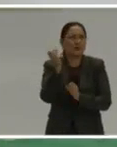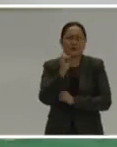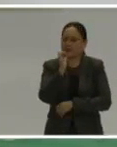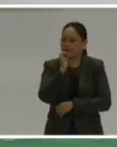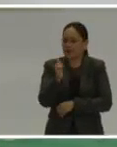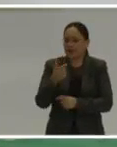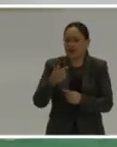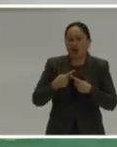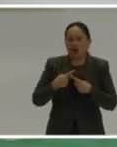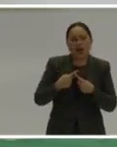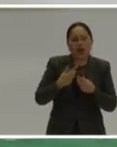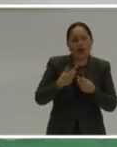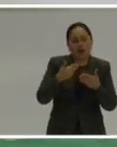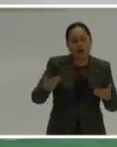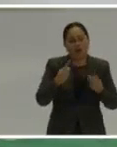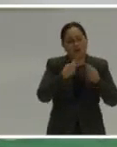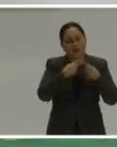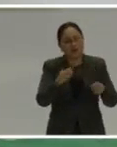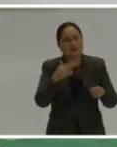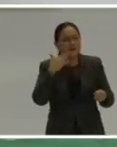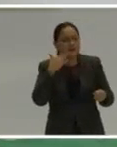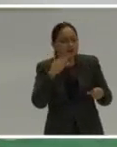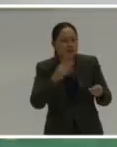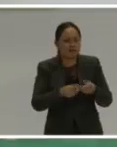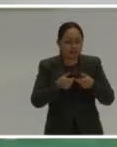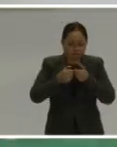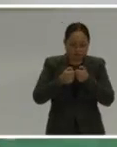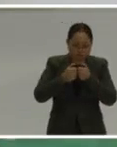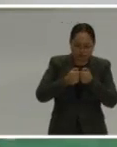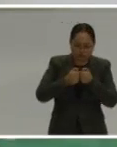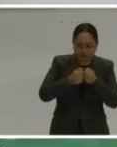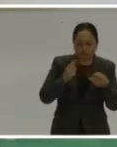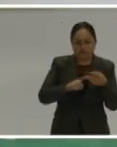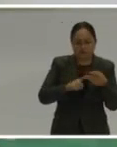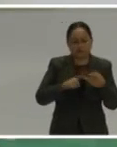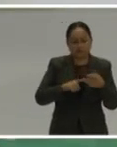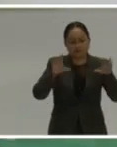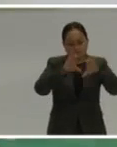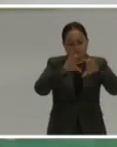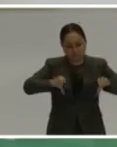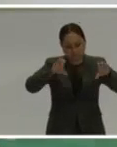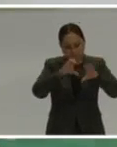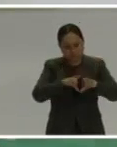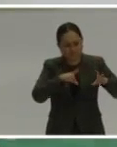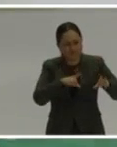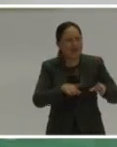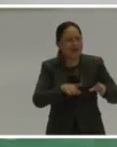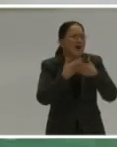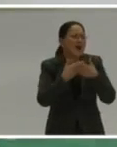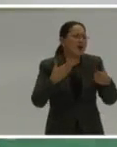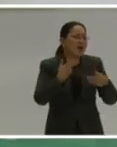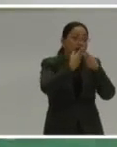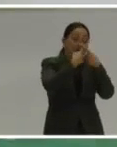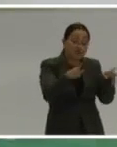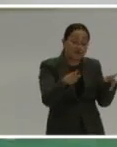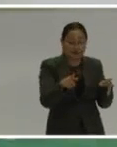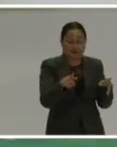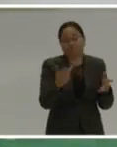es el Facebook, es el celular, es la computadora, ¿verdad?